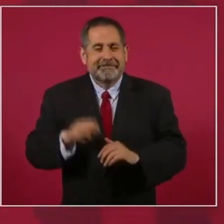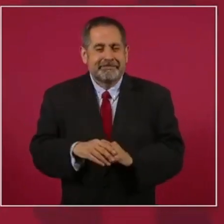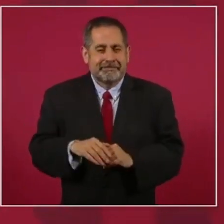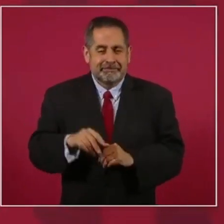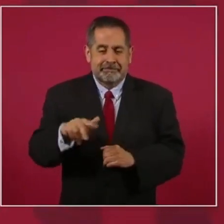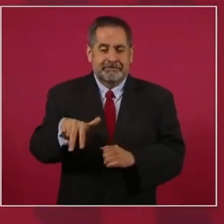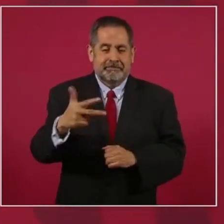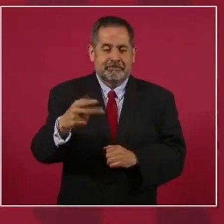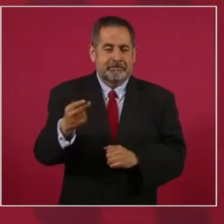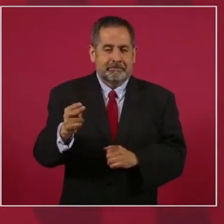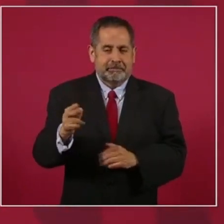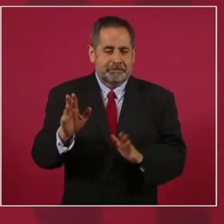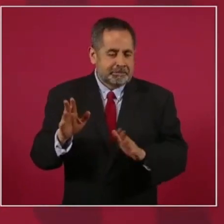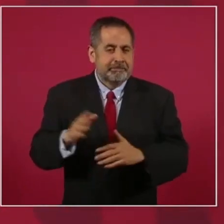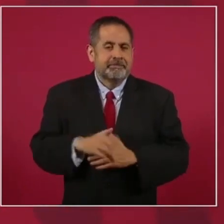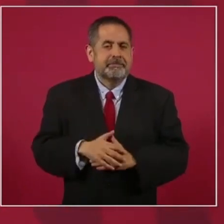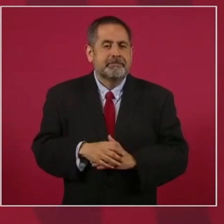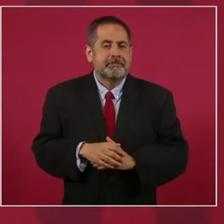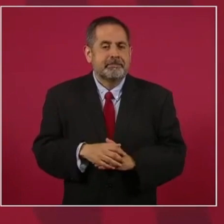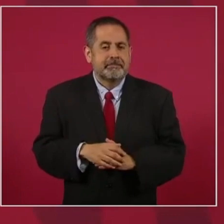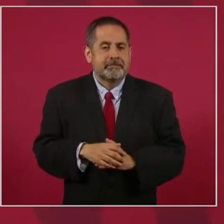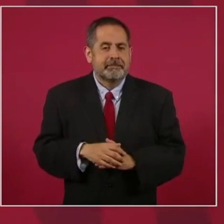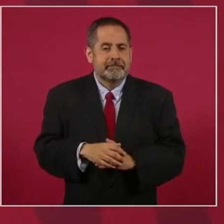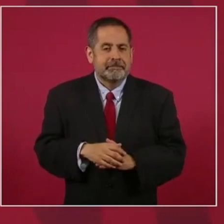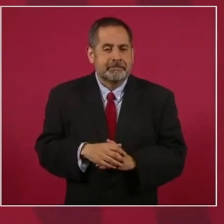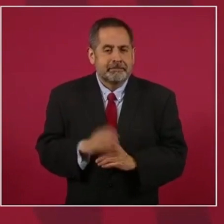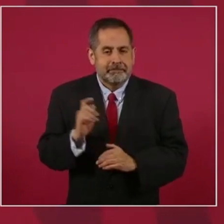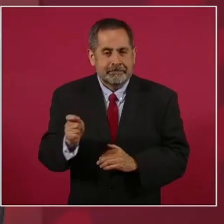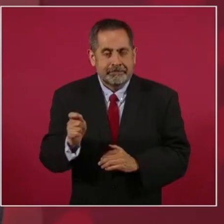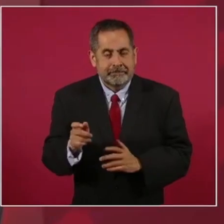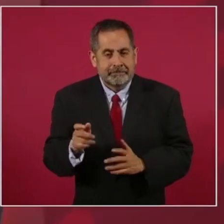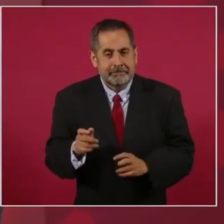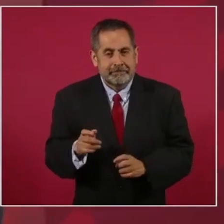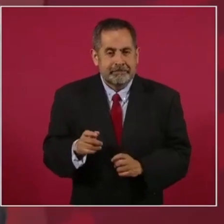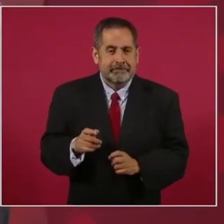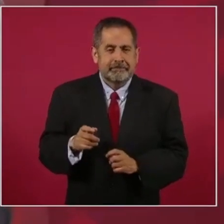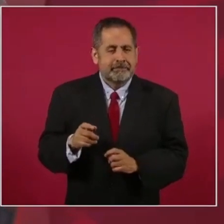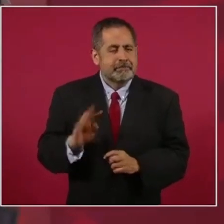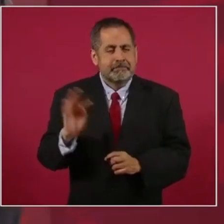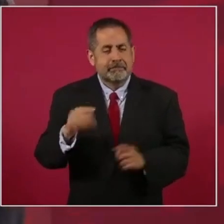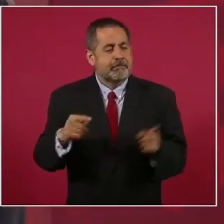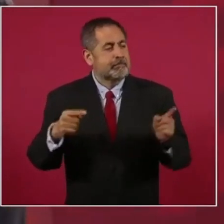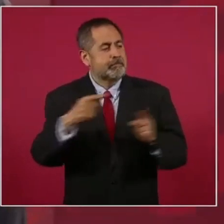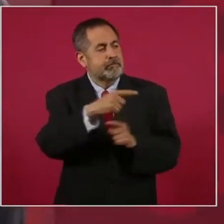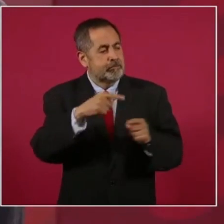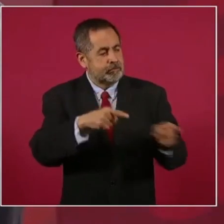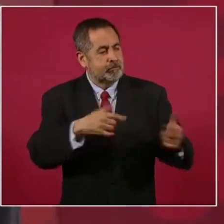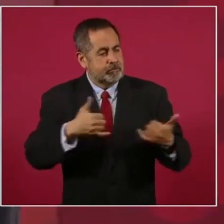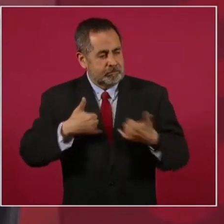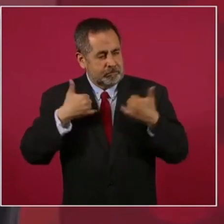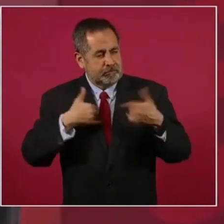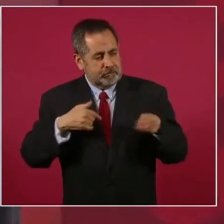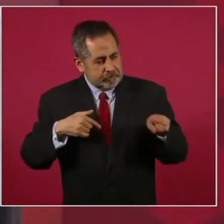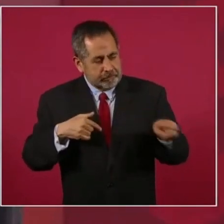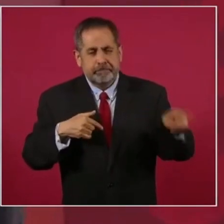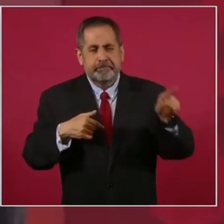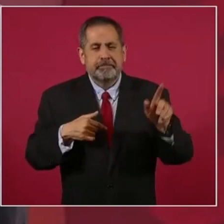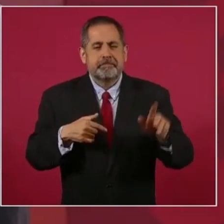el 13 de noviembre. Entonces, pero dice, tú, joven,